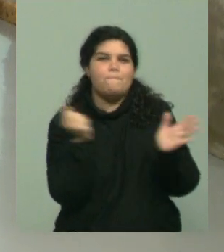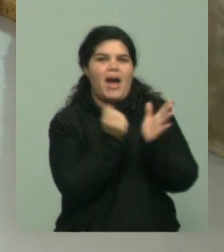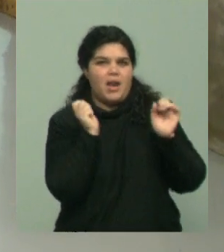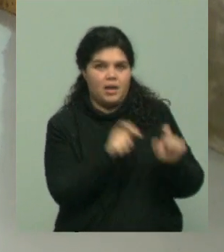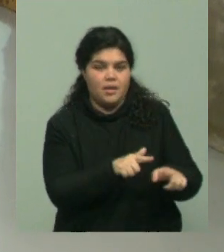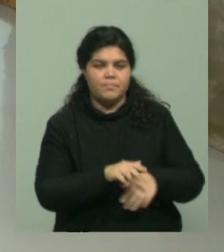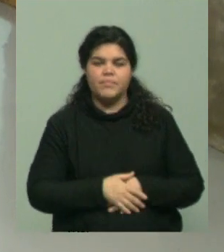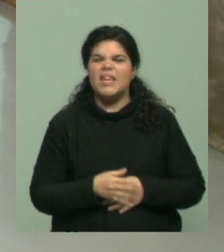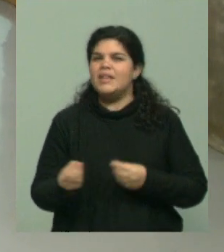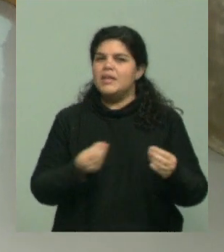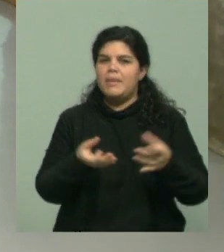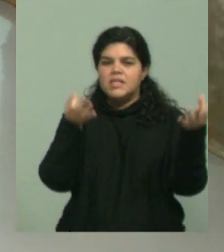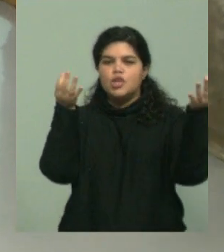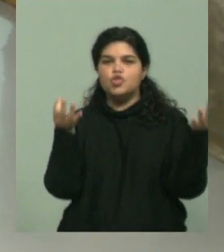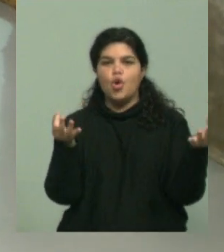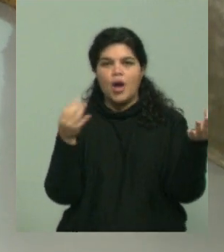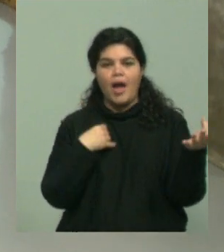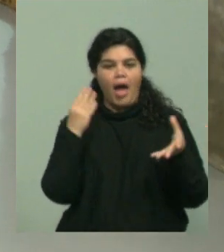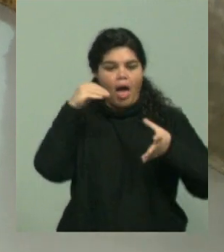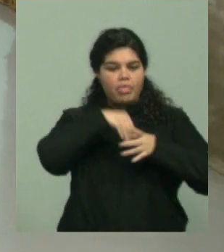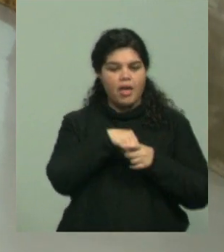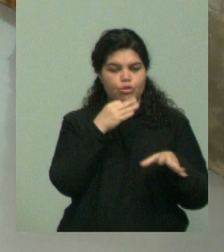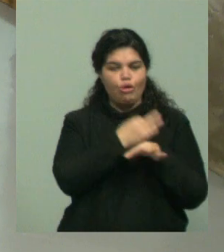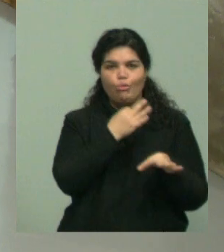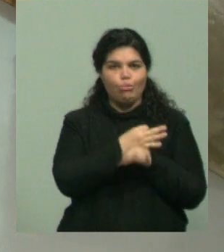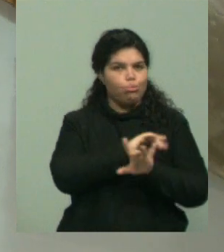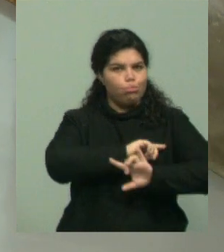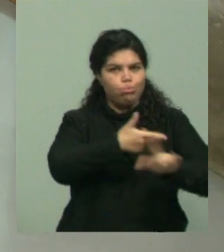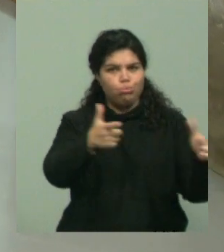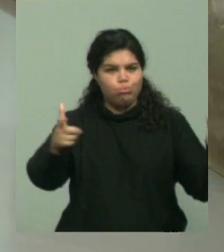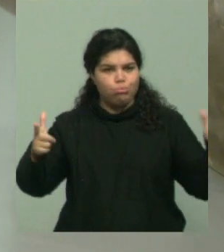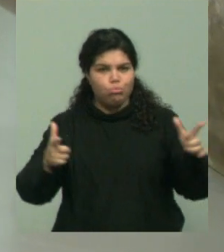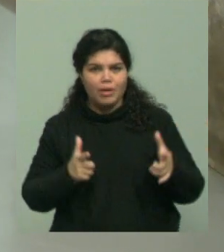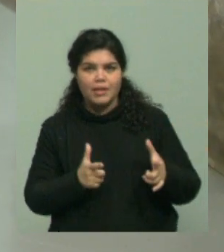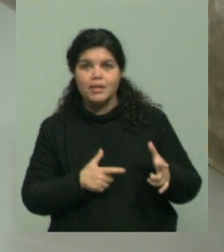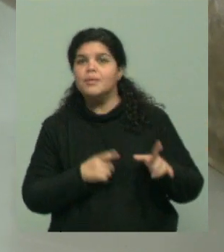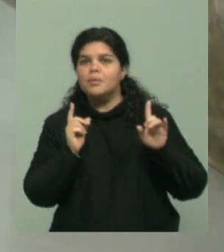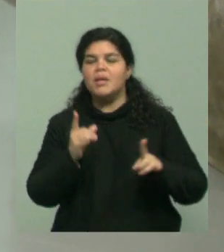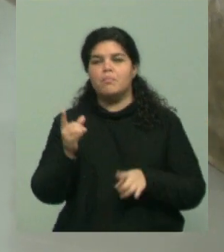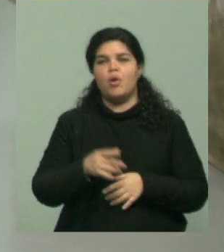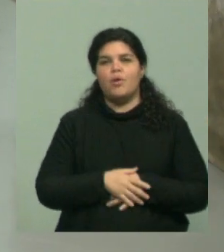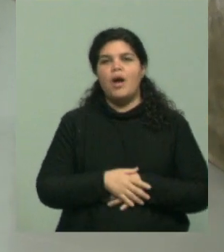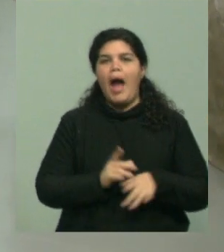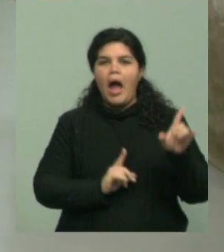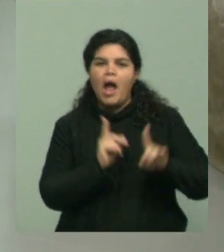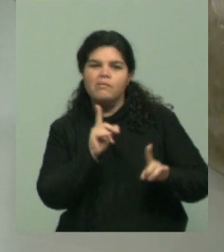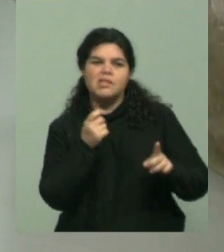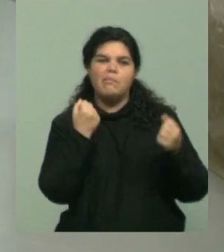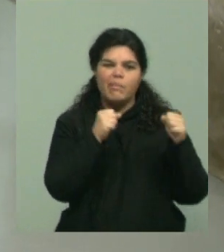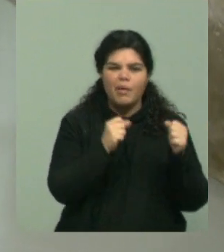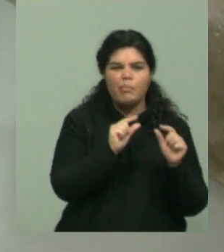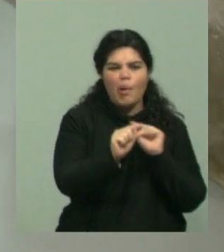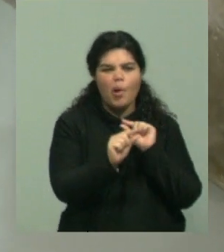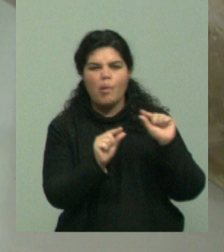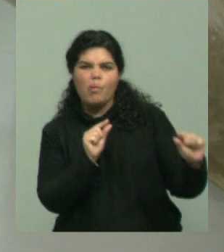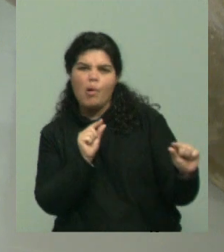tan instalado en los colegios. Bueno, si bien está en todas las universidades y en todas las escuelas se practica yoga, ya es como que es